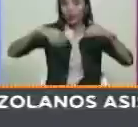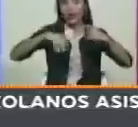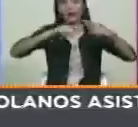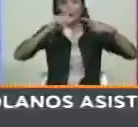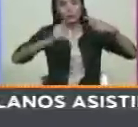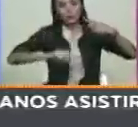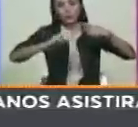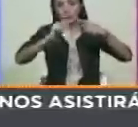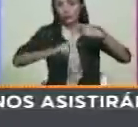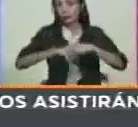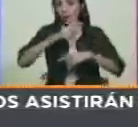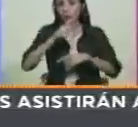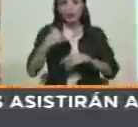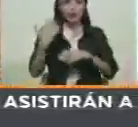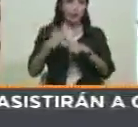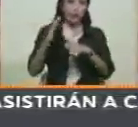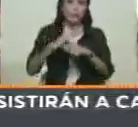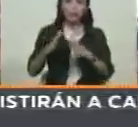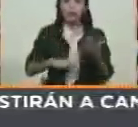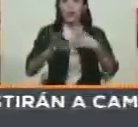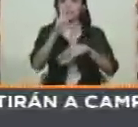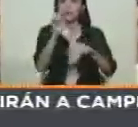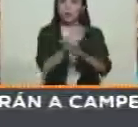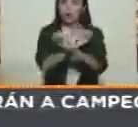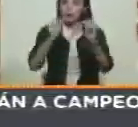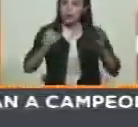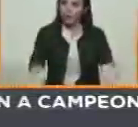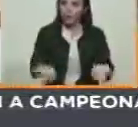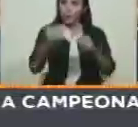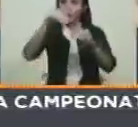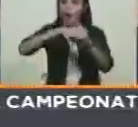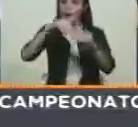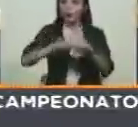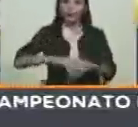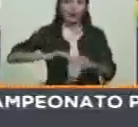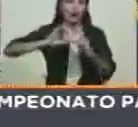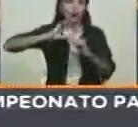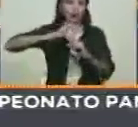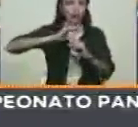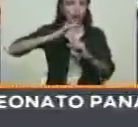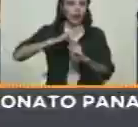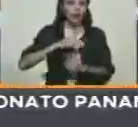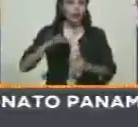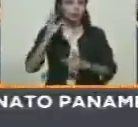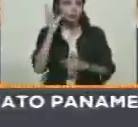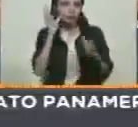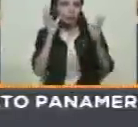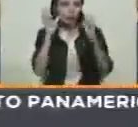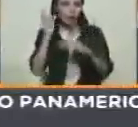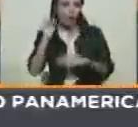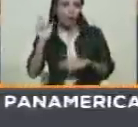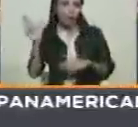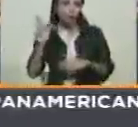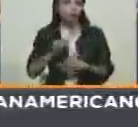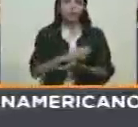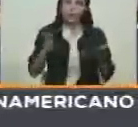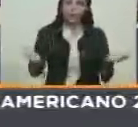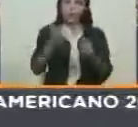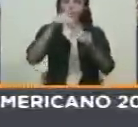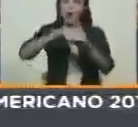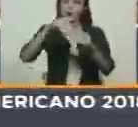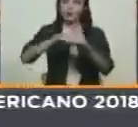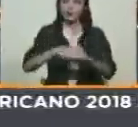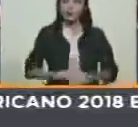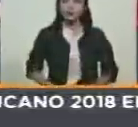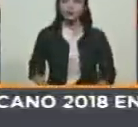el pueblo a votar a las 5 de la mañana al sonido de la diana carabobo a la carga a la batalla y a la